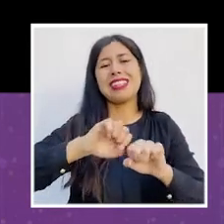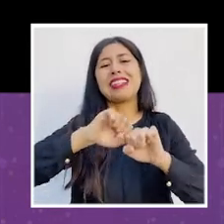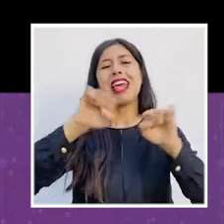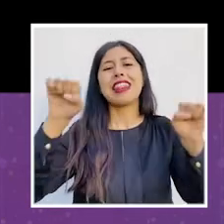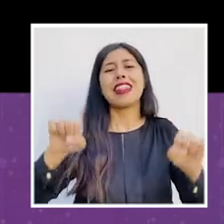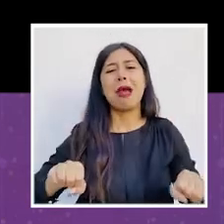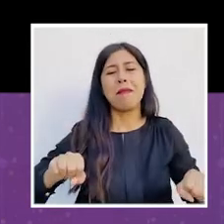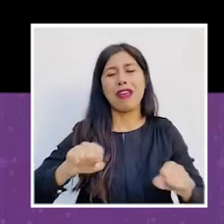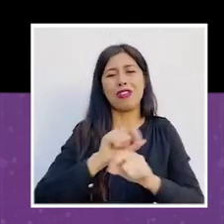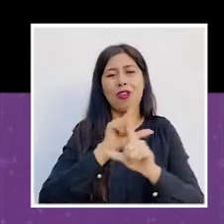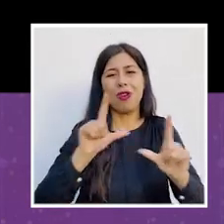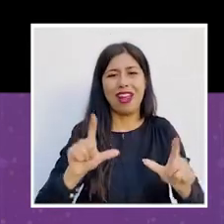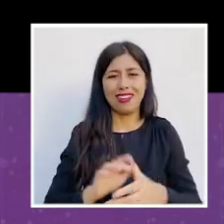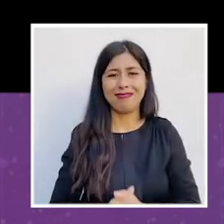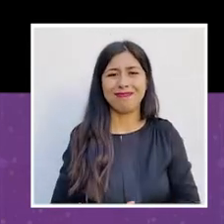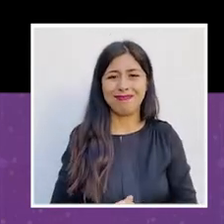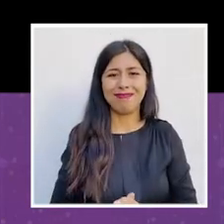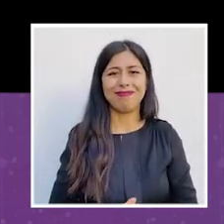sistema solar.